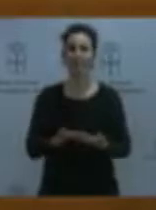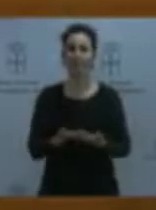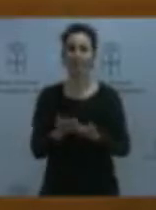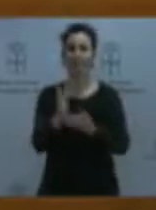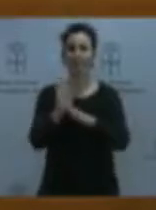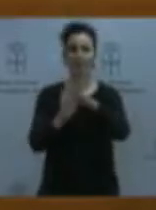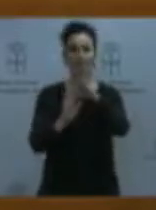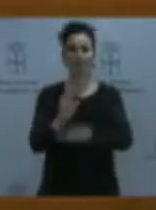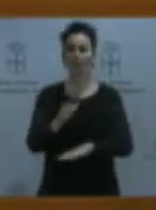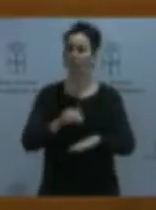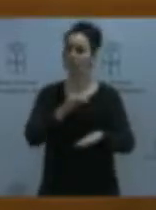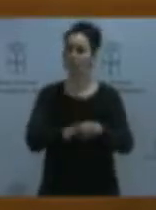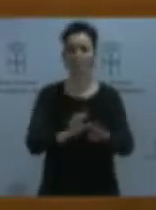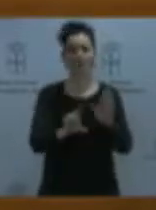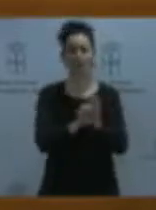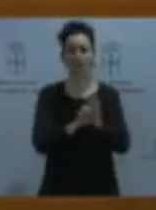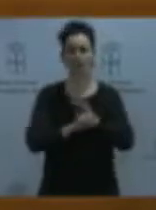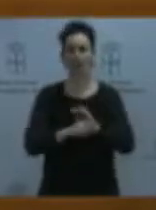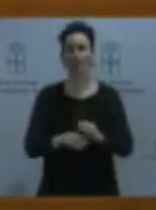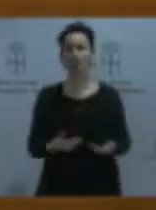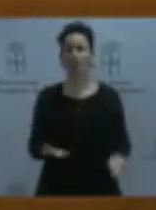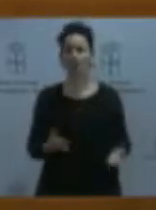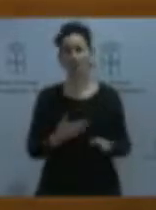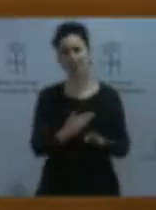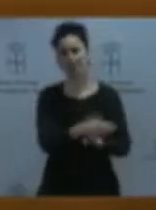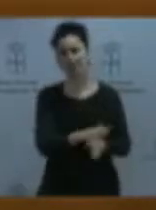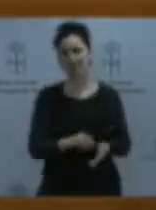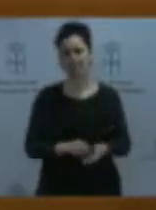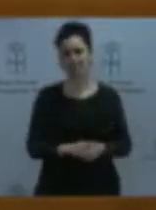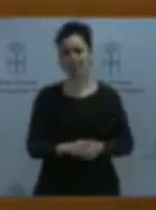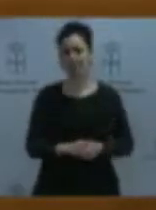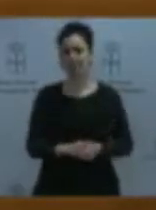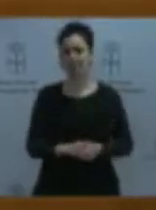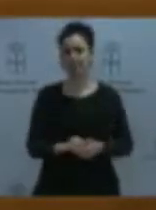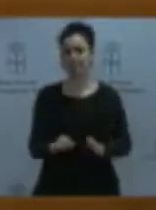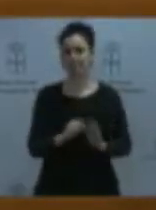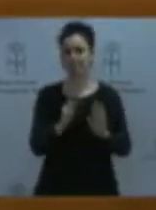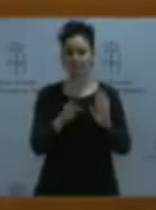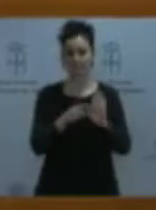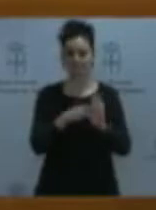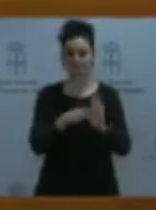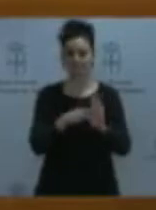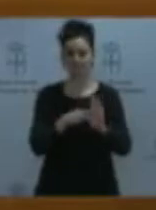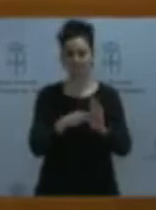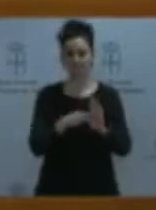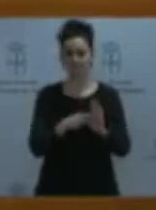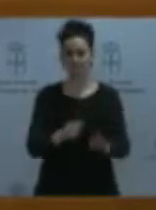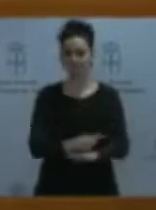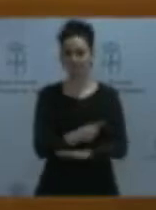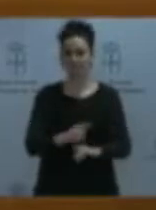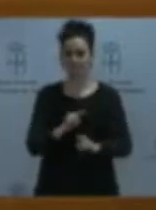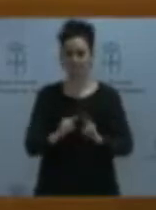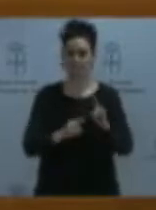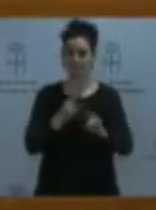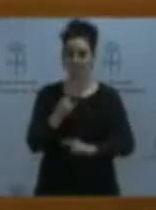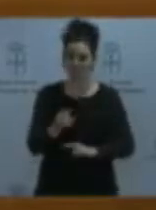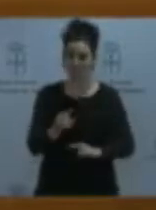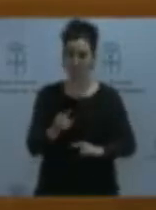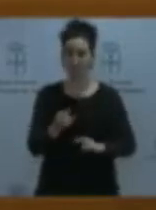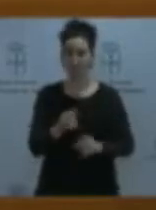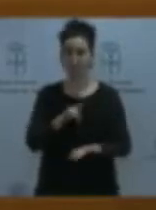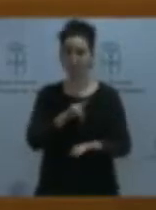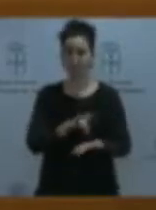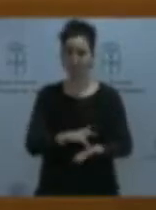Por otra parte, pedimos, en el segundo punto, publicar las horas extraordinarias que se realizan en el Servicio de Emergencias del Principado